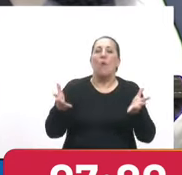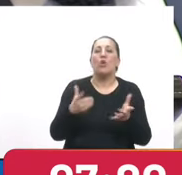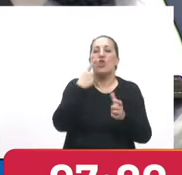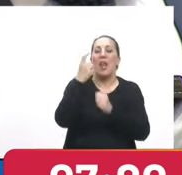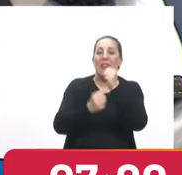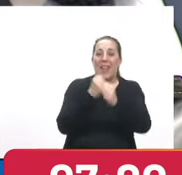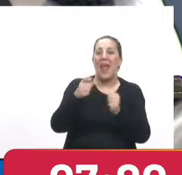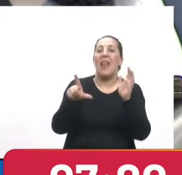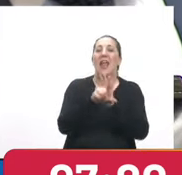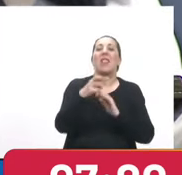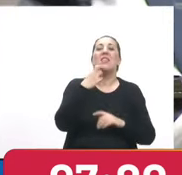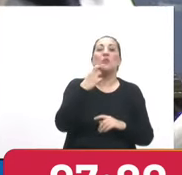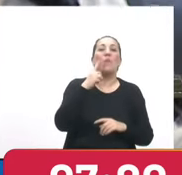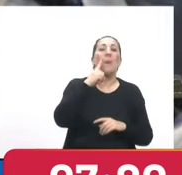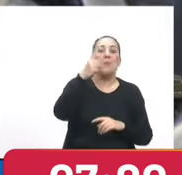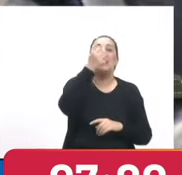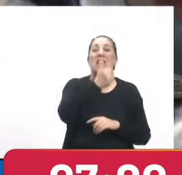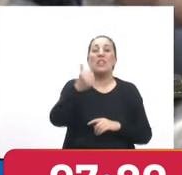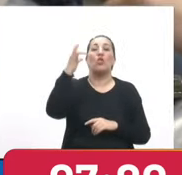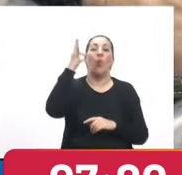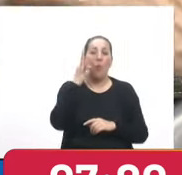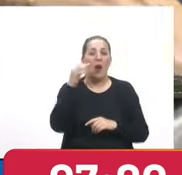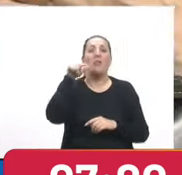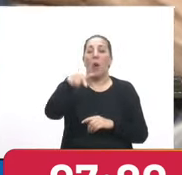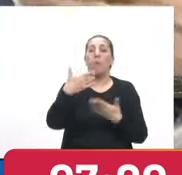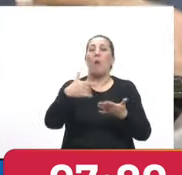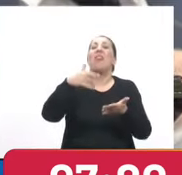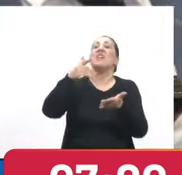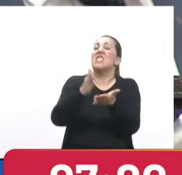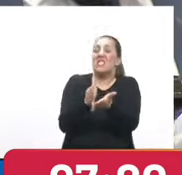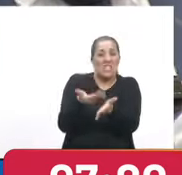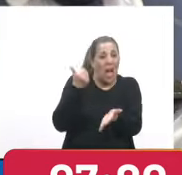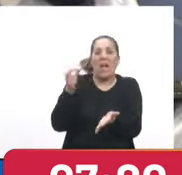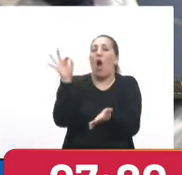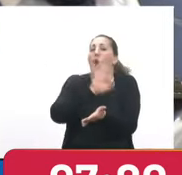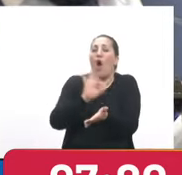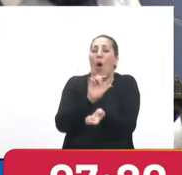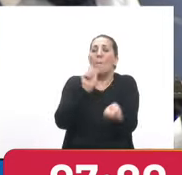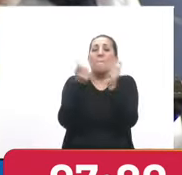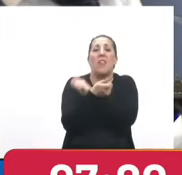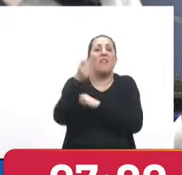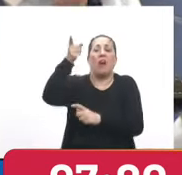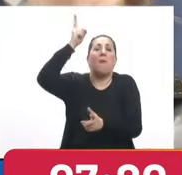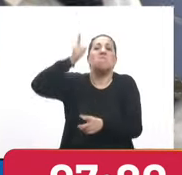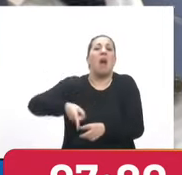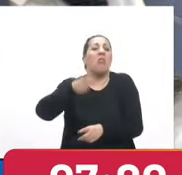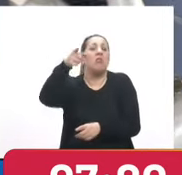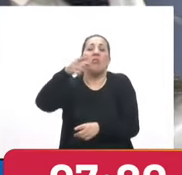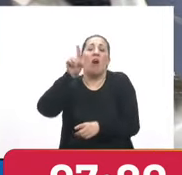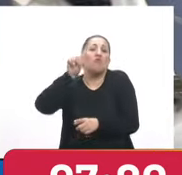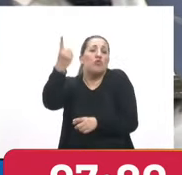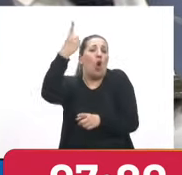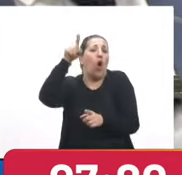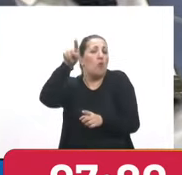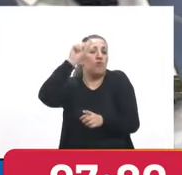requisitos podrán quedar abarcados dentro del rigi es un paquete de medidas muy amplio por supuesto uno no quisiera ser demasiado puntual pero sí